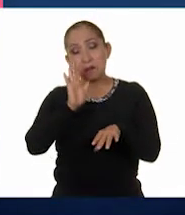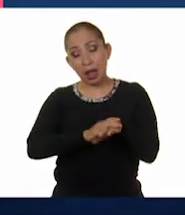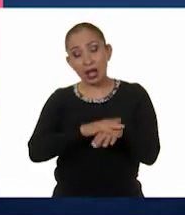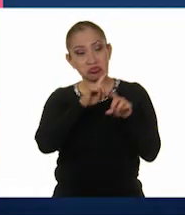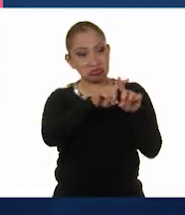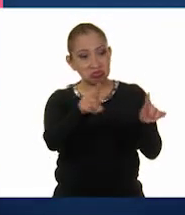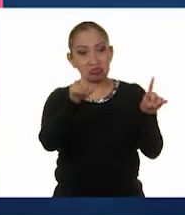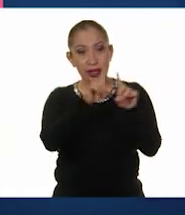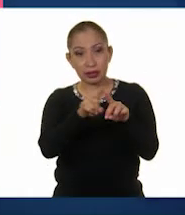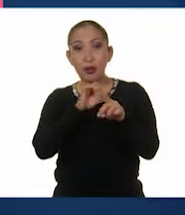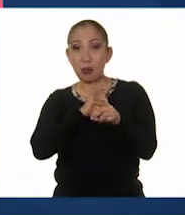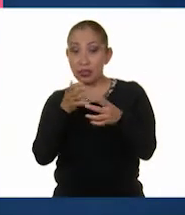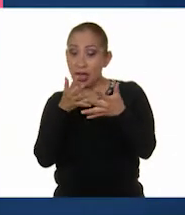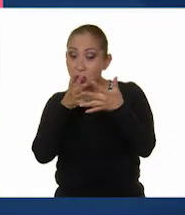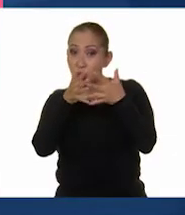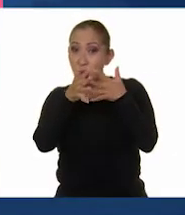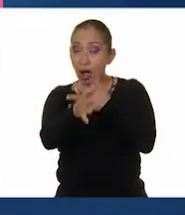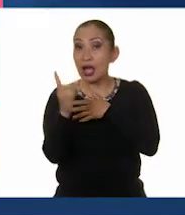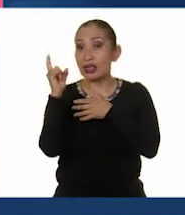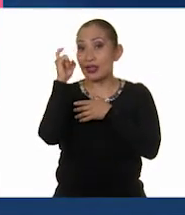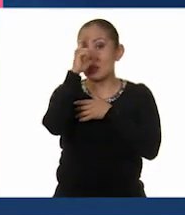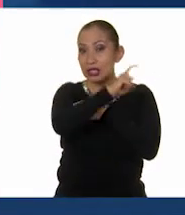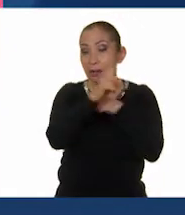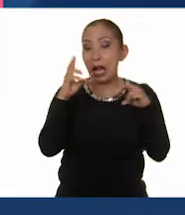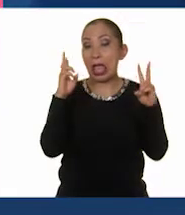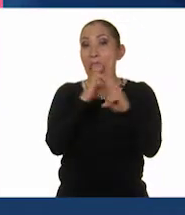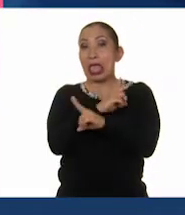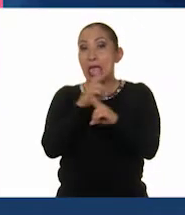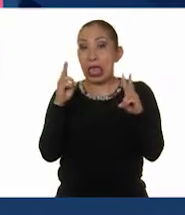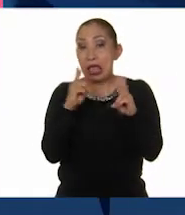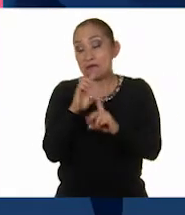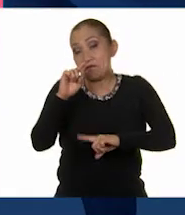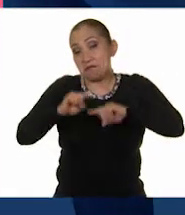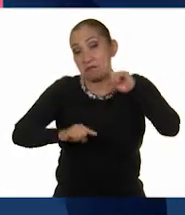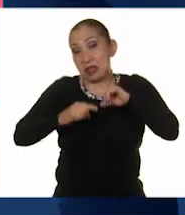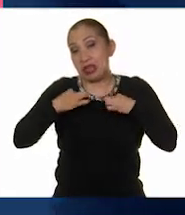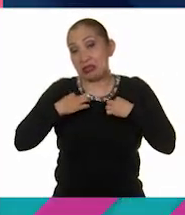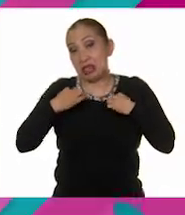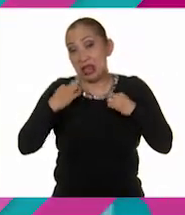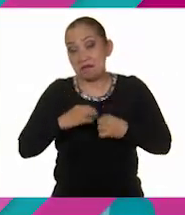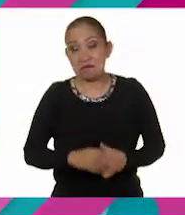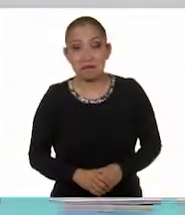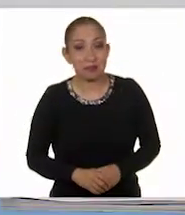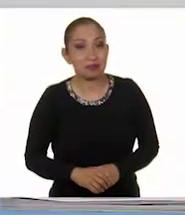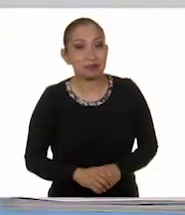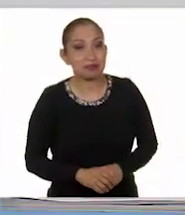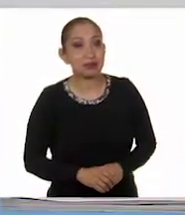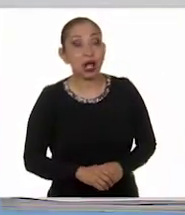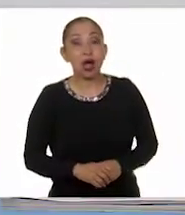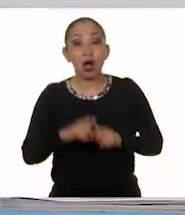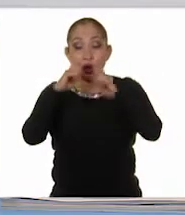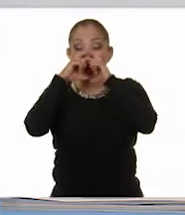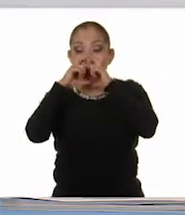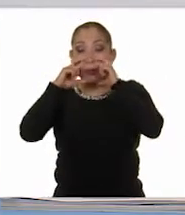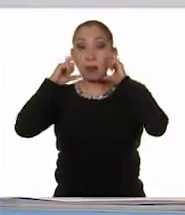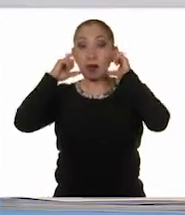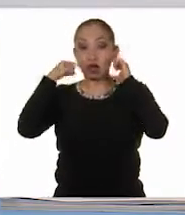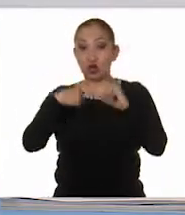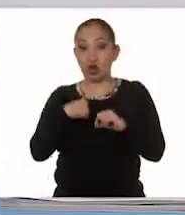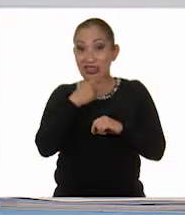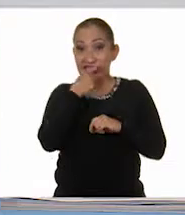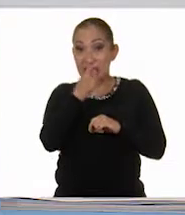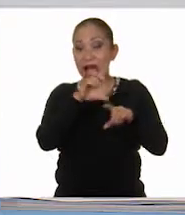de filtración y dificultades para respirar. Ah, los cubrebocas a los que me refería,